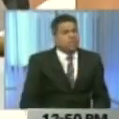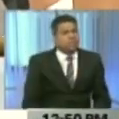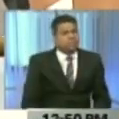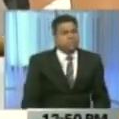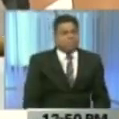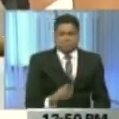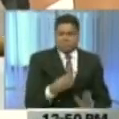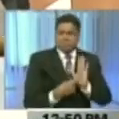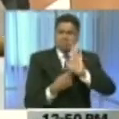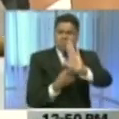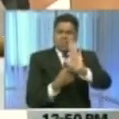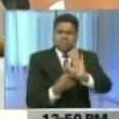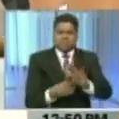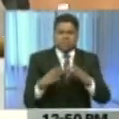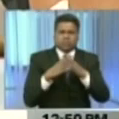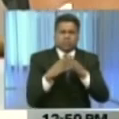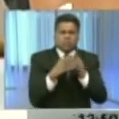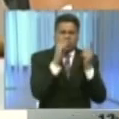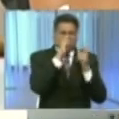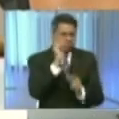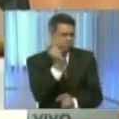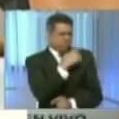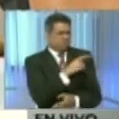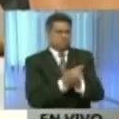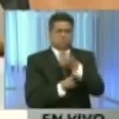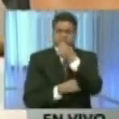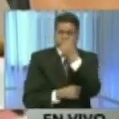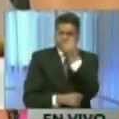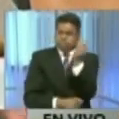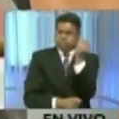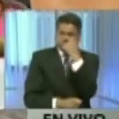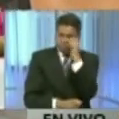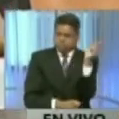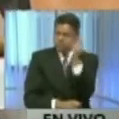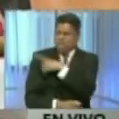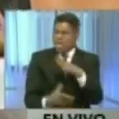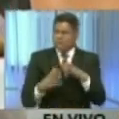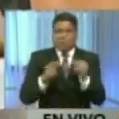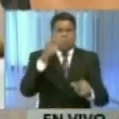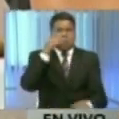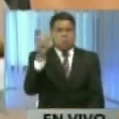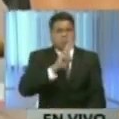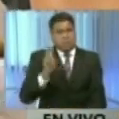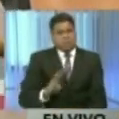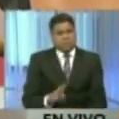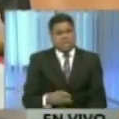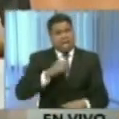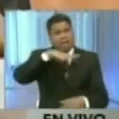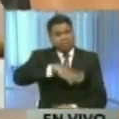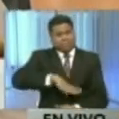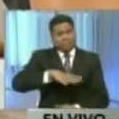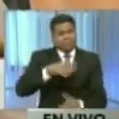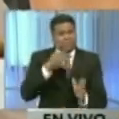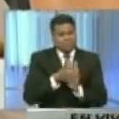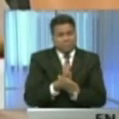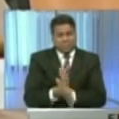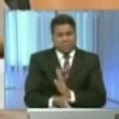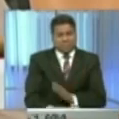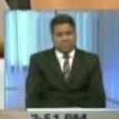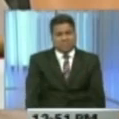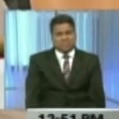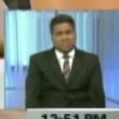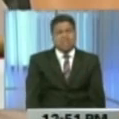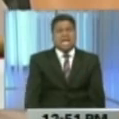Denota un profundo desprecio por el pueblo de Venezuela, que ante las circunstancias históricas más adversas